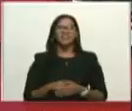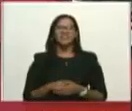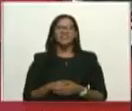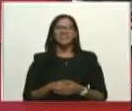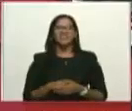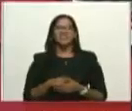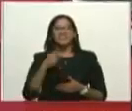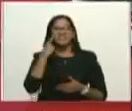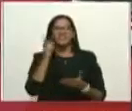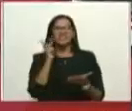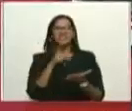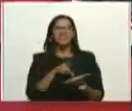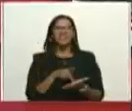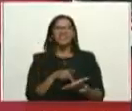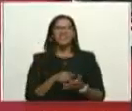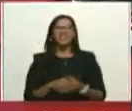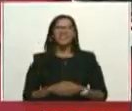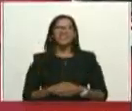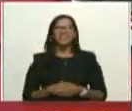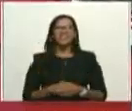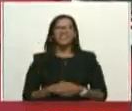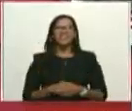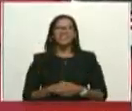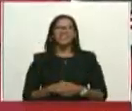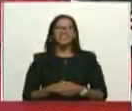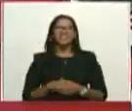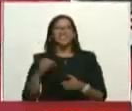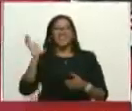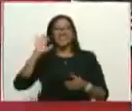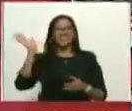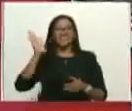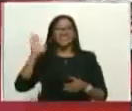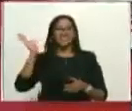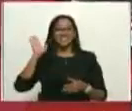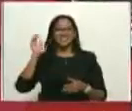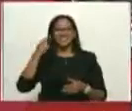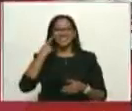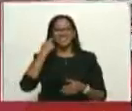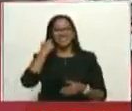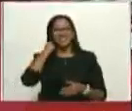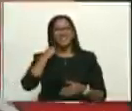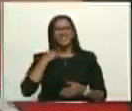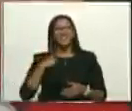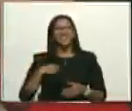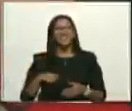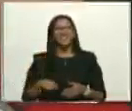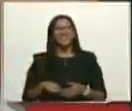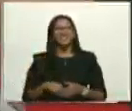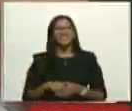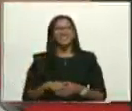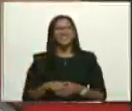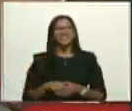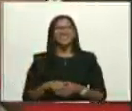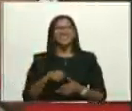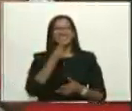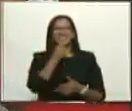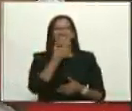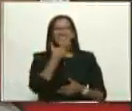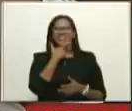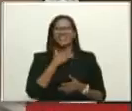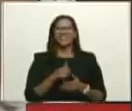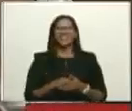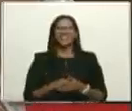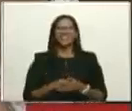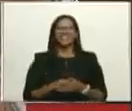Navaguarábal. Mira quién llegó. Ah, mira, viene saludando, vale. Mira. Ahí viene saludando,